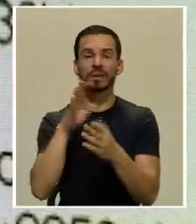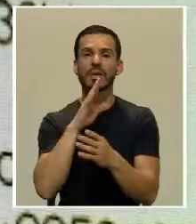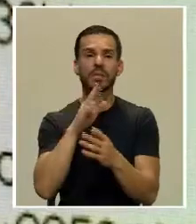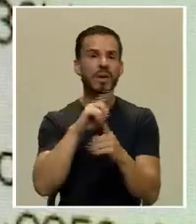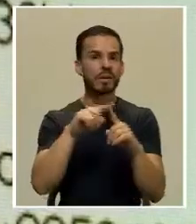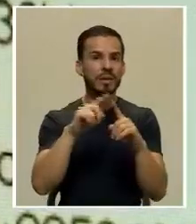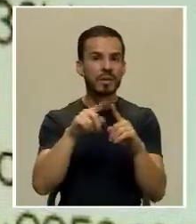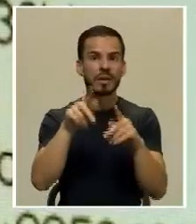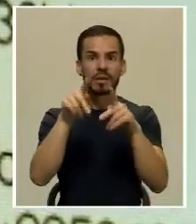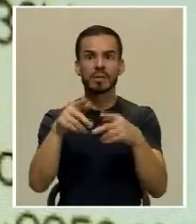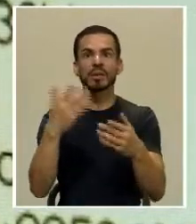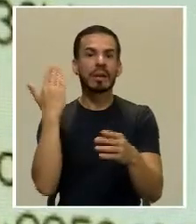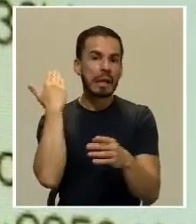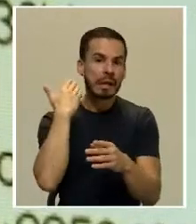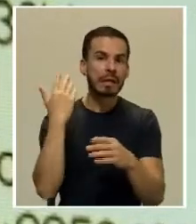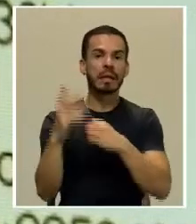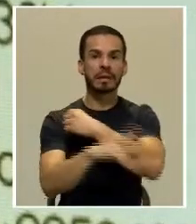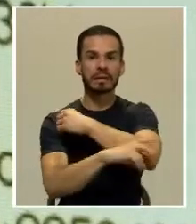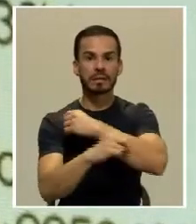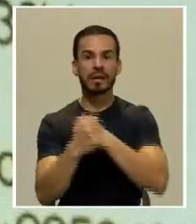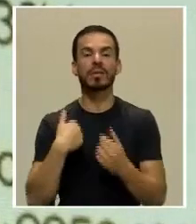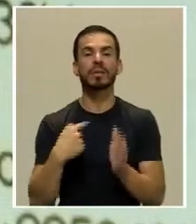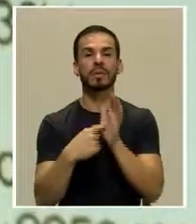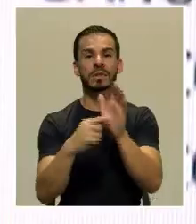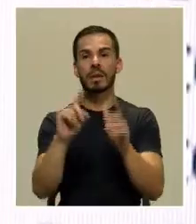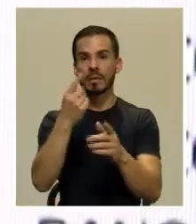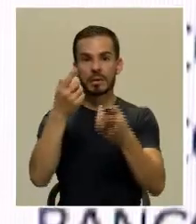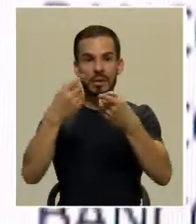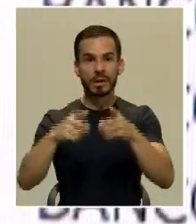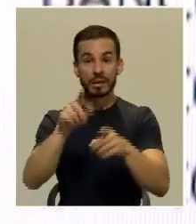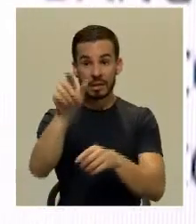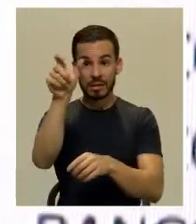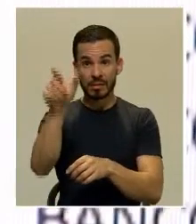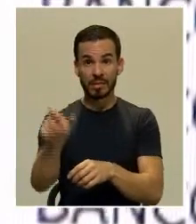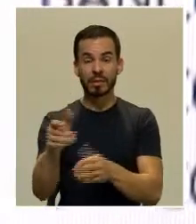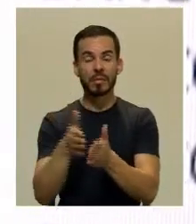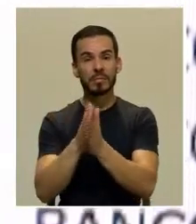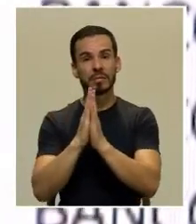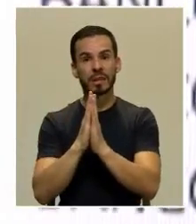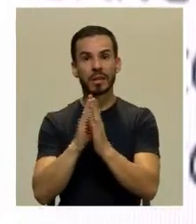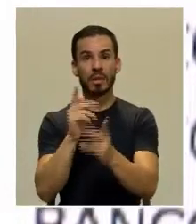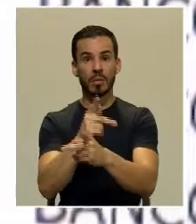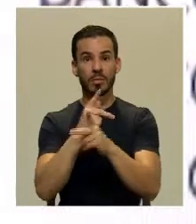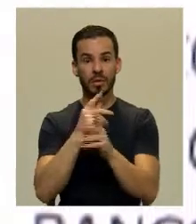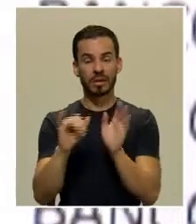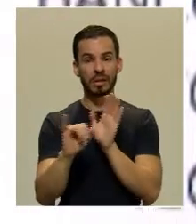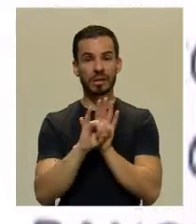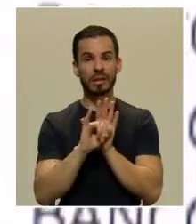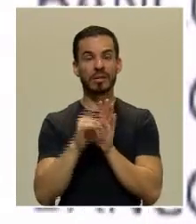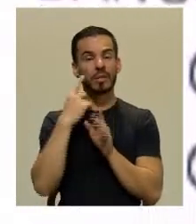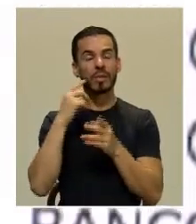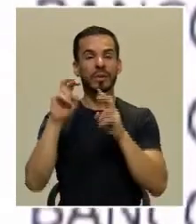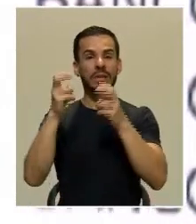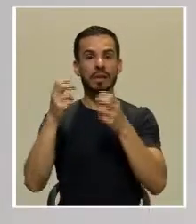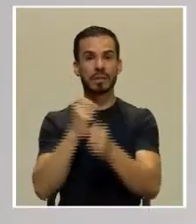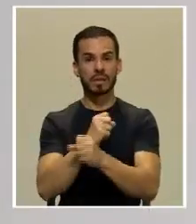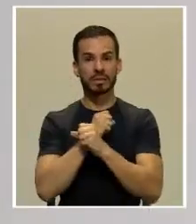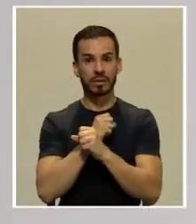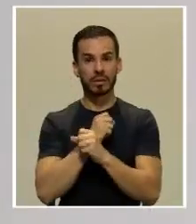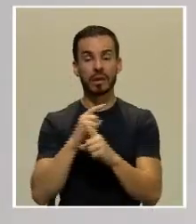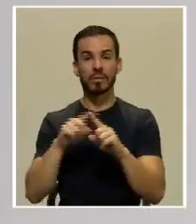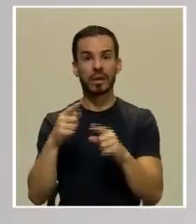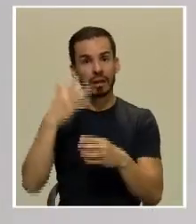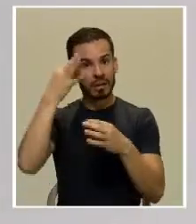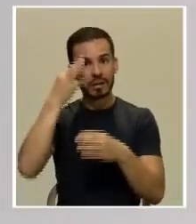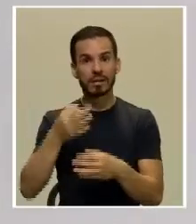con varias víctimas de estafas y hoy les presentamos nuestro primer caso. Esa persona solicitó proteger su identidad por un asunto de seguridad,